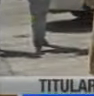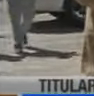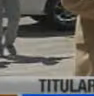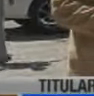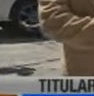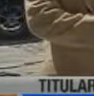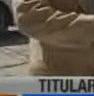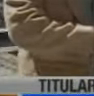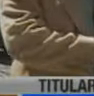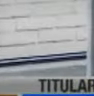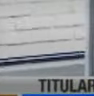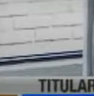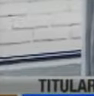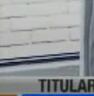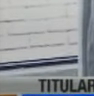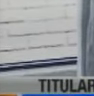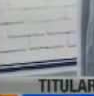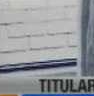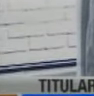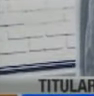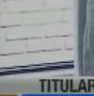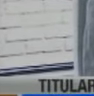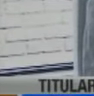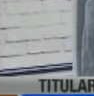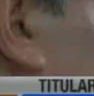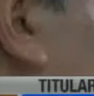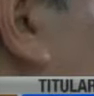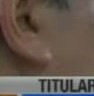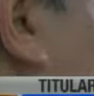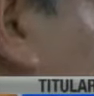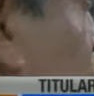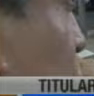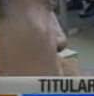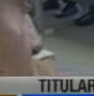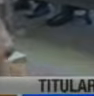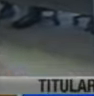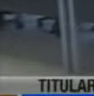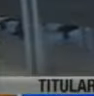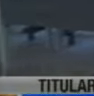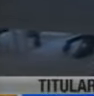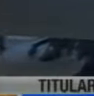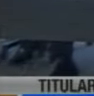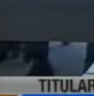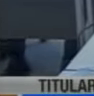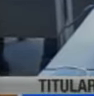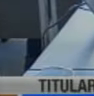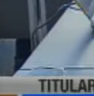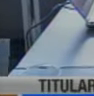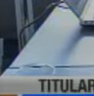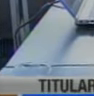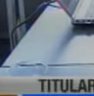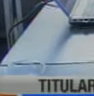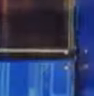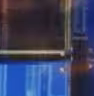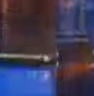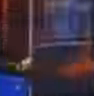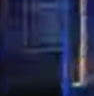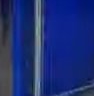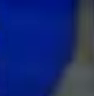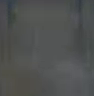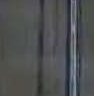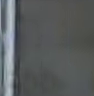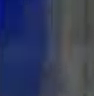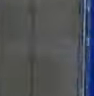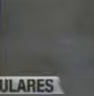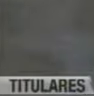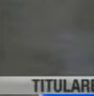El rector electo de la Universidad Central, Fernando Sempertegui, participa en una reunión con otros rectores invitados por el CES.